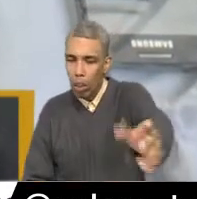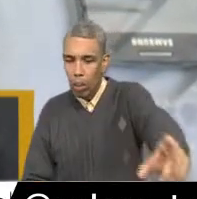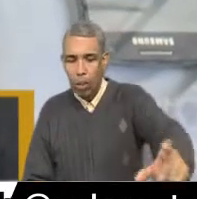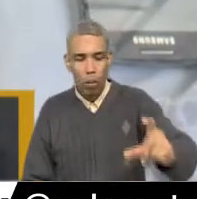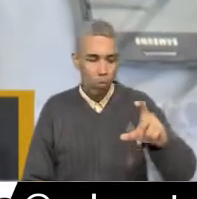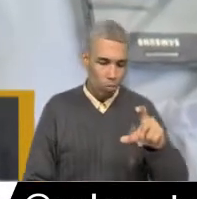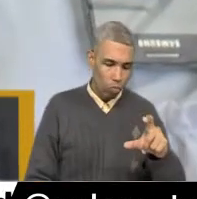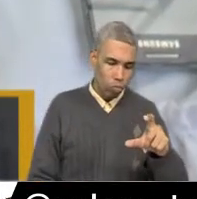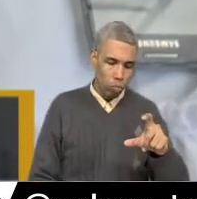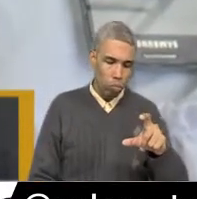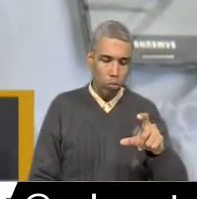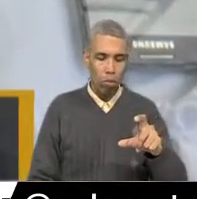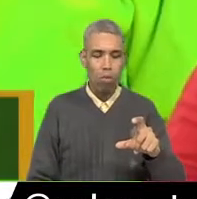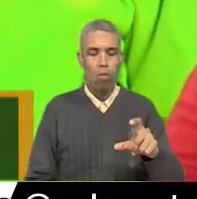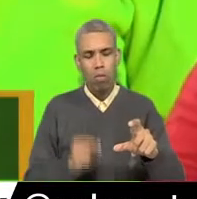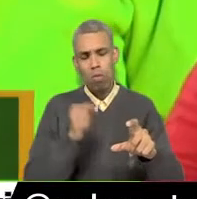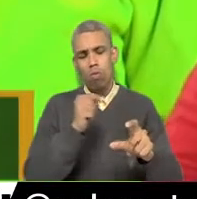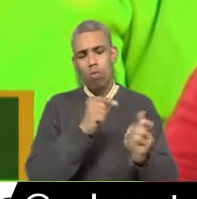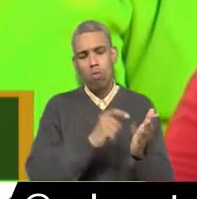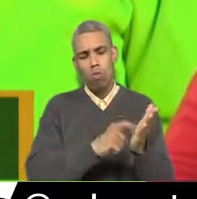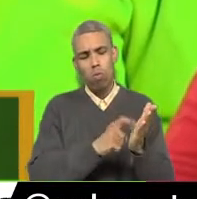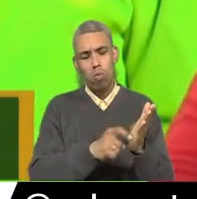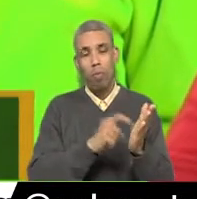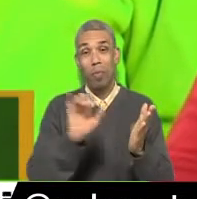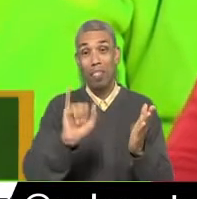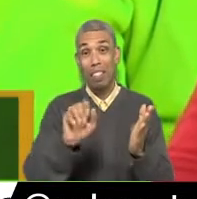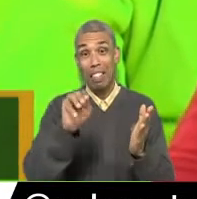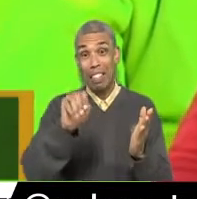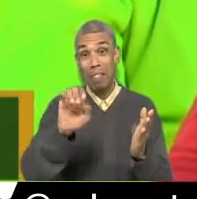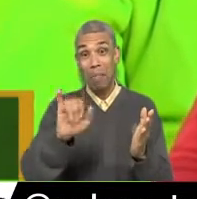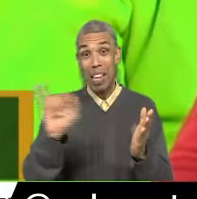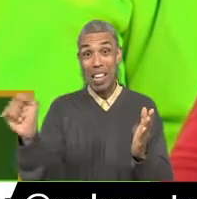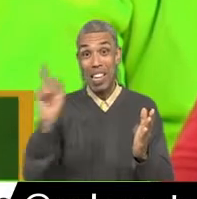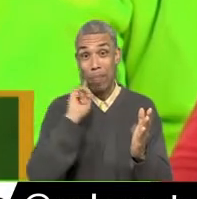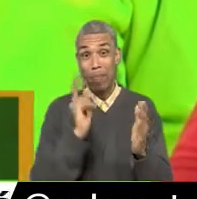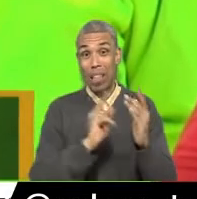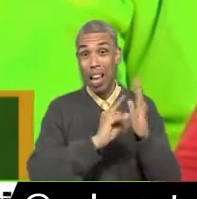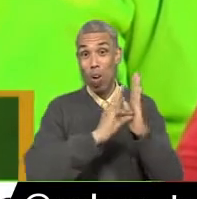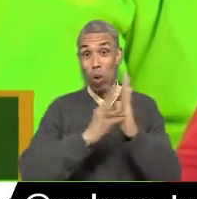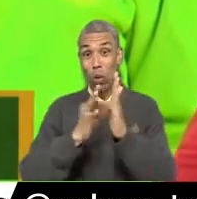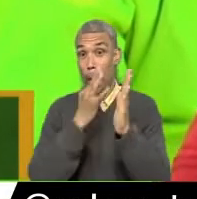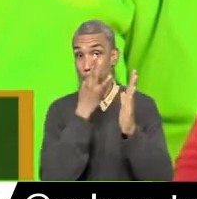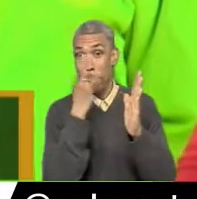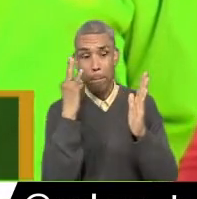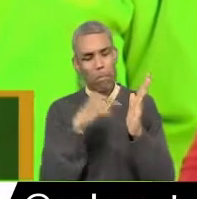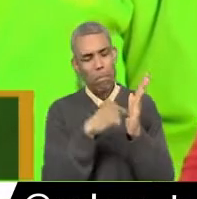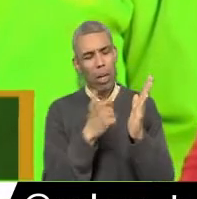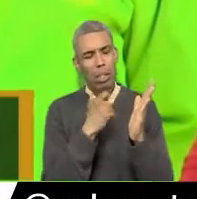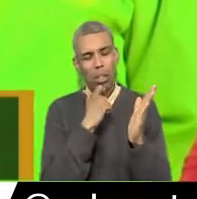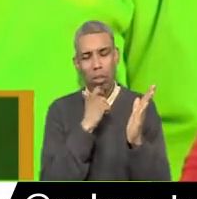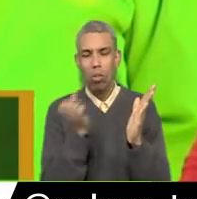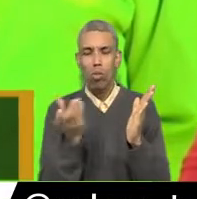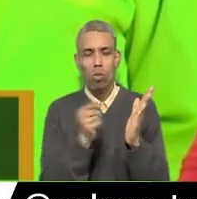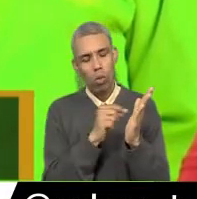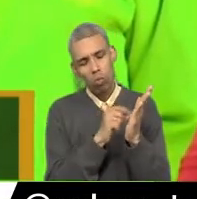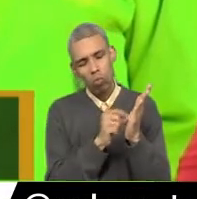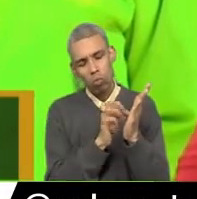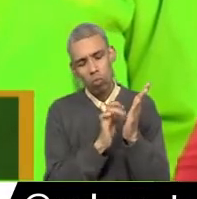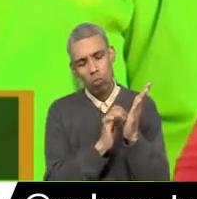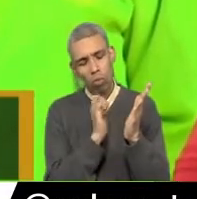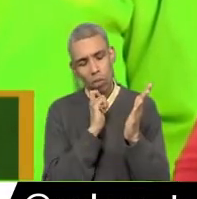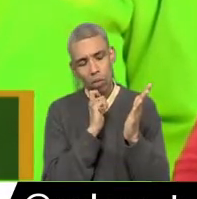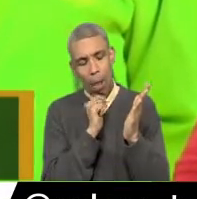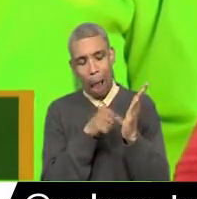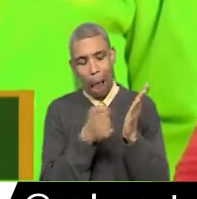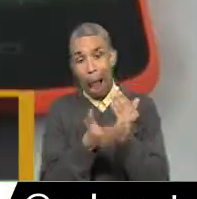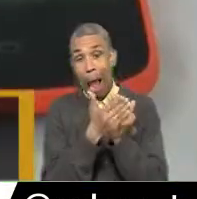es donde determinamos la legalidad de cada uno de los celulares. En este momento ya tenemos recuperados aproximadamente 84 celulares en